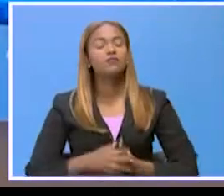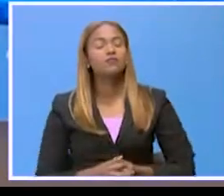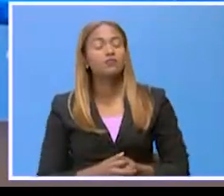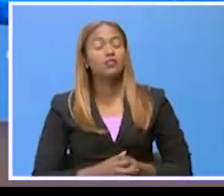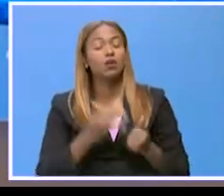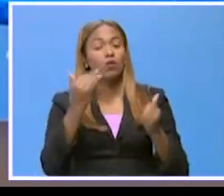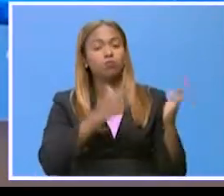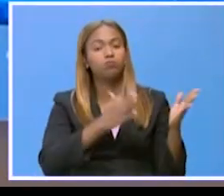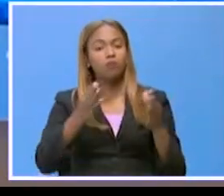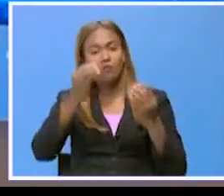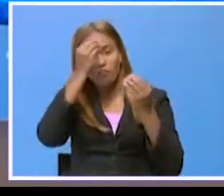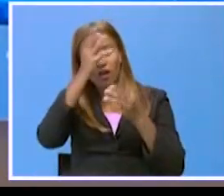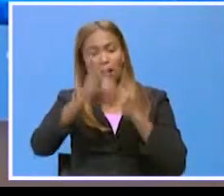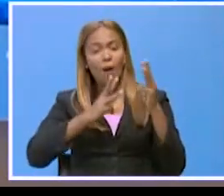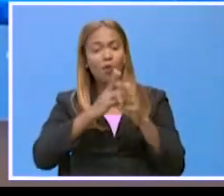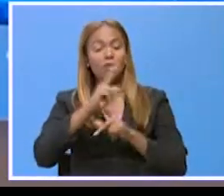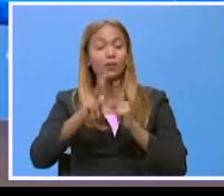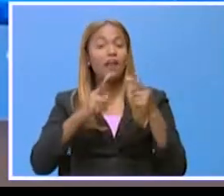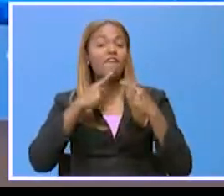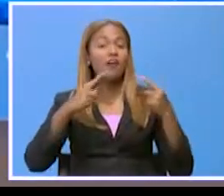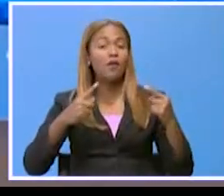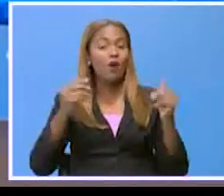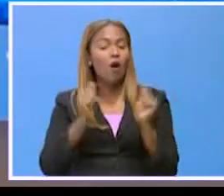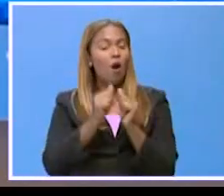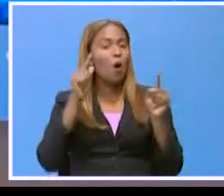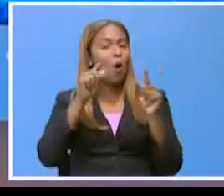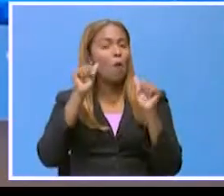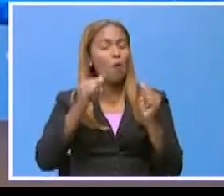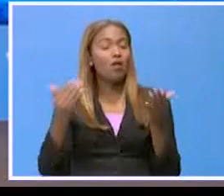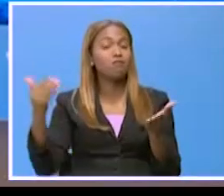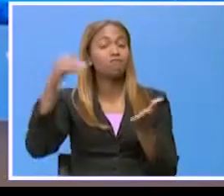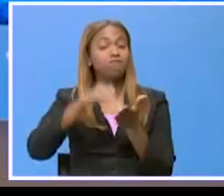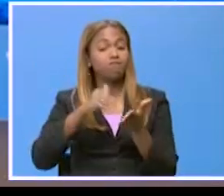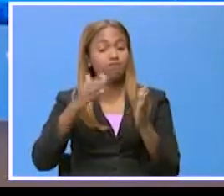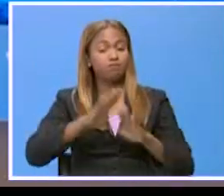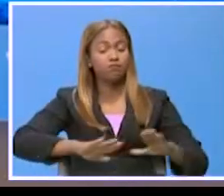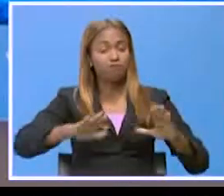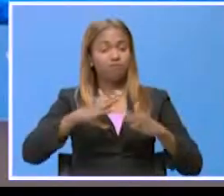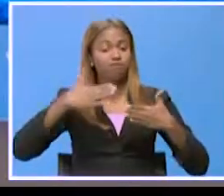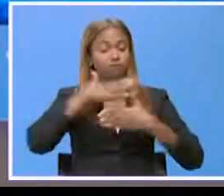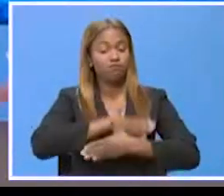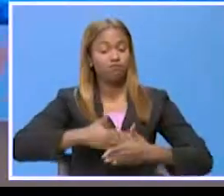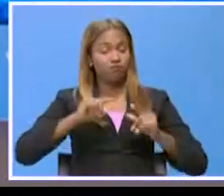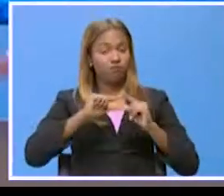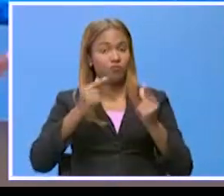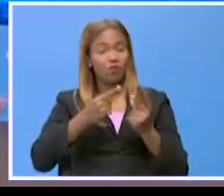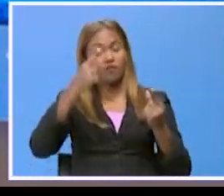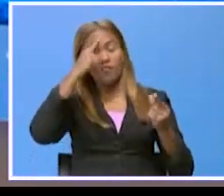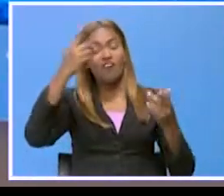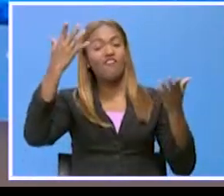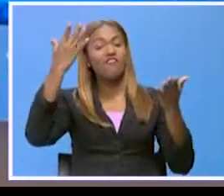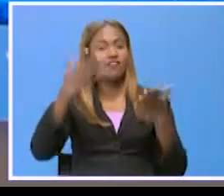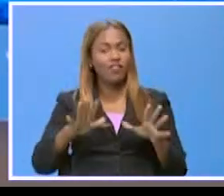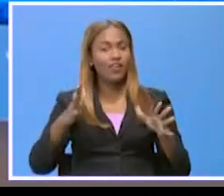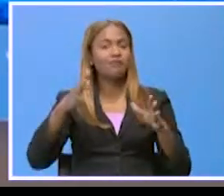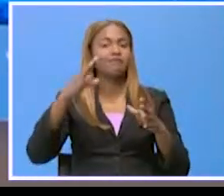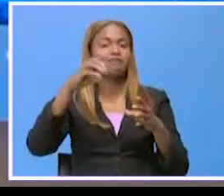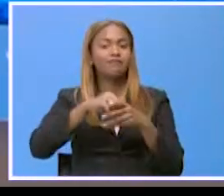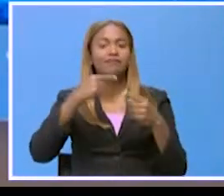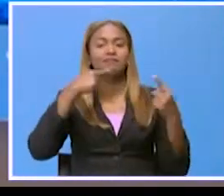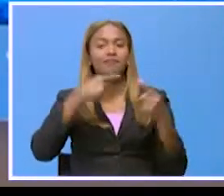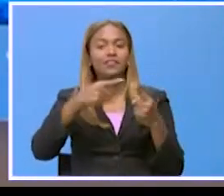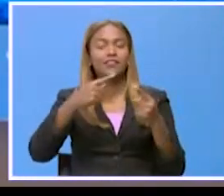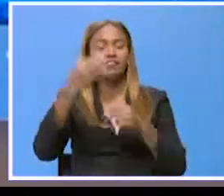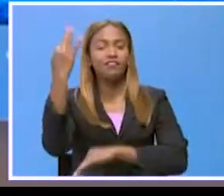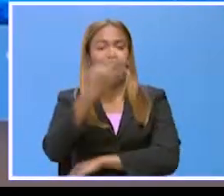ahora pasamos a las informaciones del mundo del arte y es que con el objetivo de reactivar el sector del entretenimiento señores por fin pero anunciados la